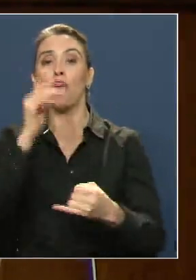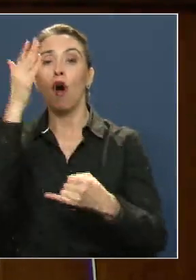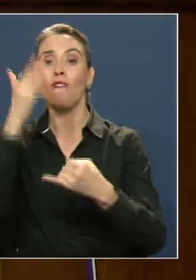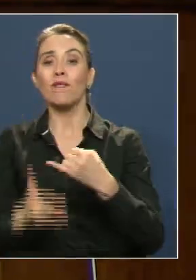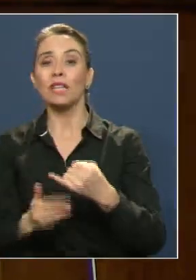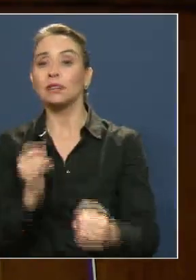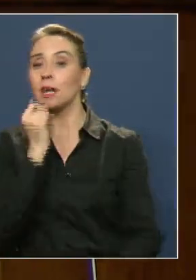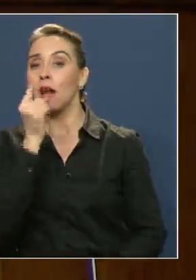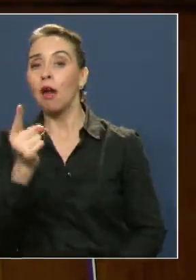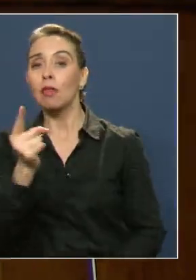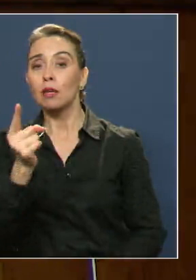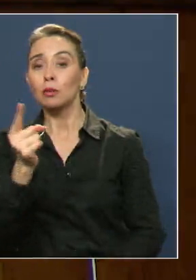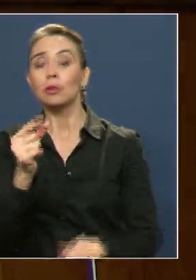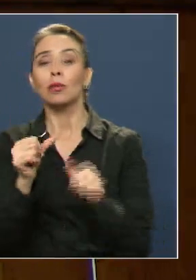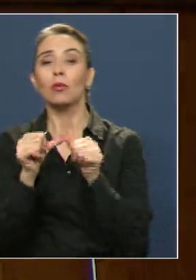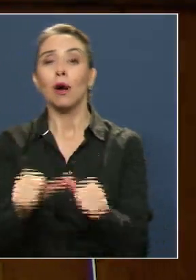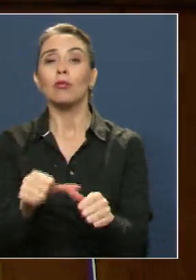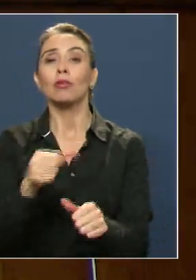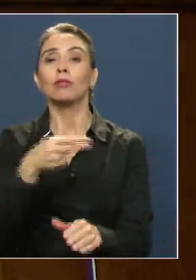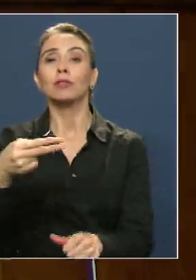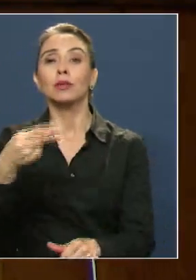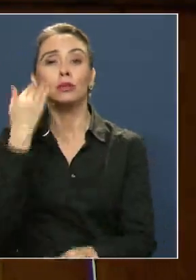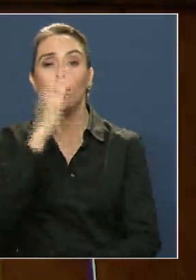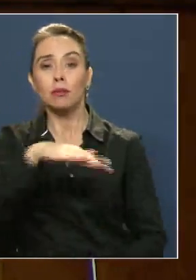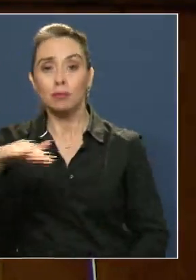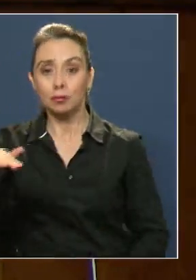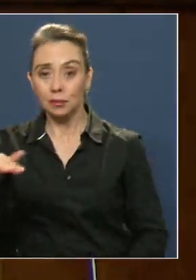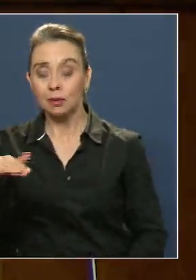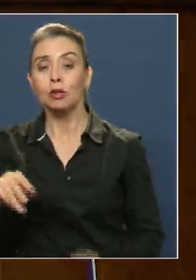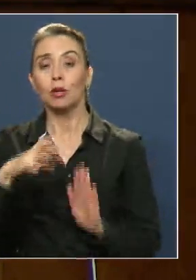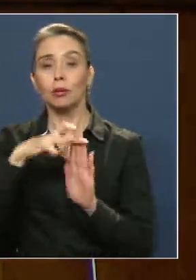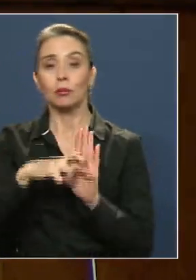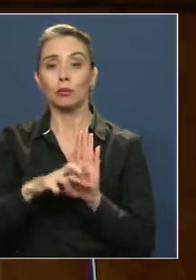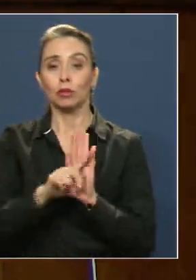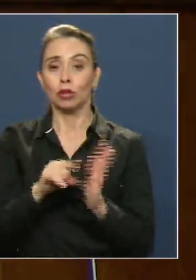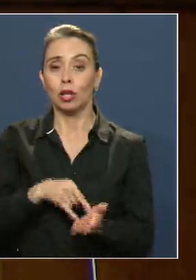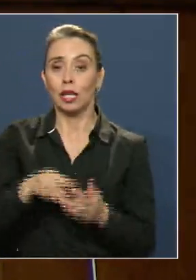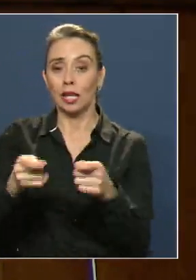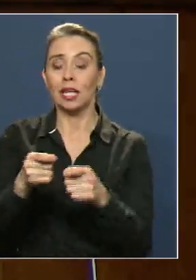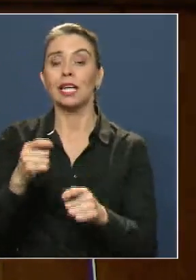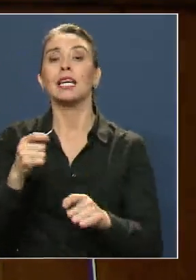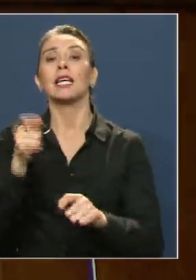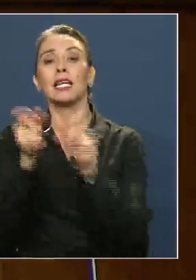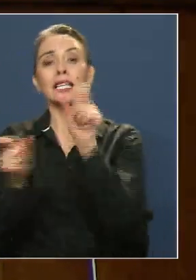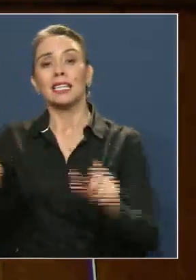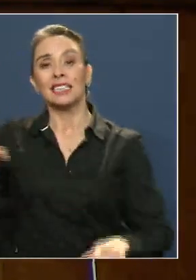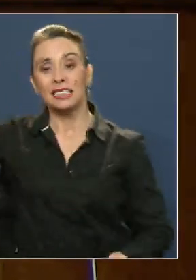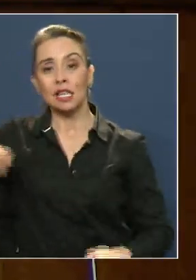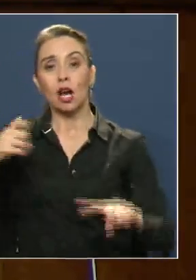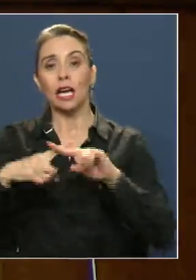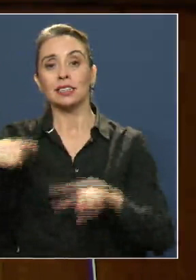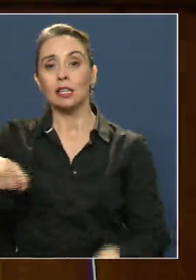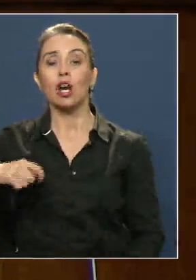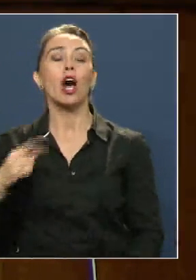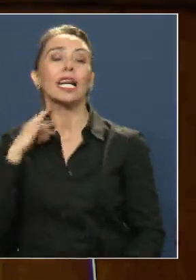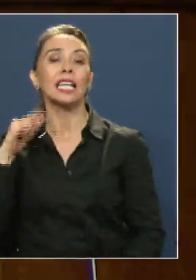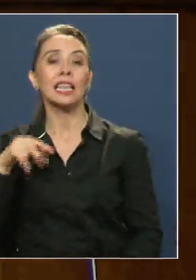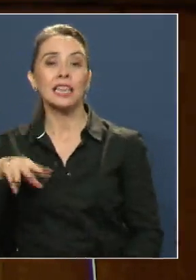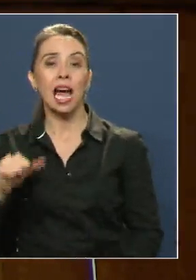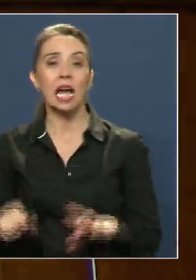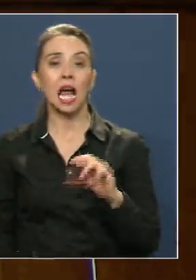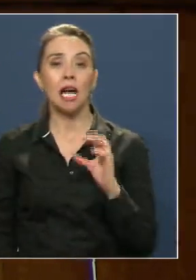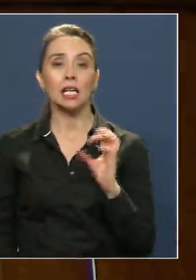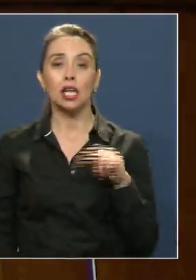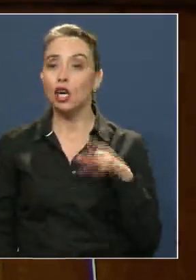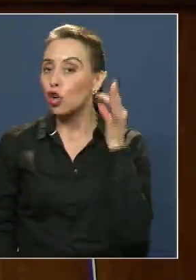menores, que fue iniciado en moción por los senadores y ex senadores Jaime Quintana Leal, Jimena Rincón